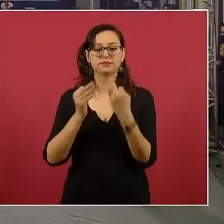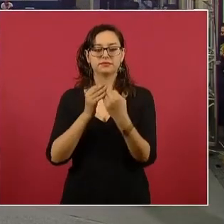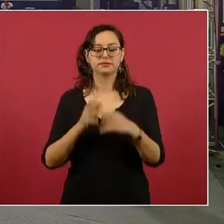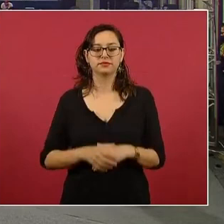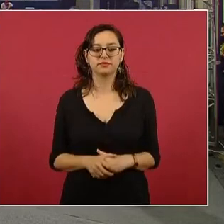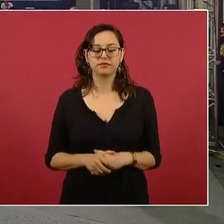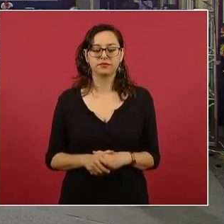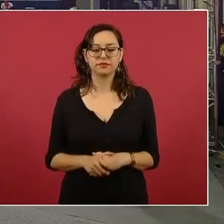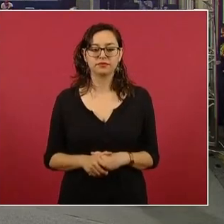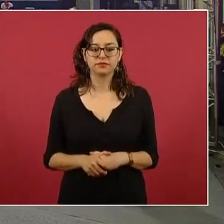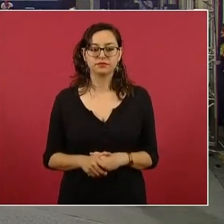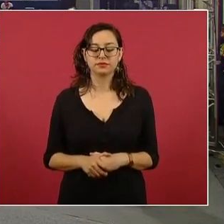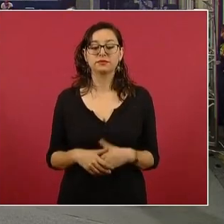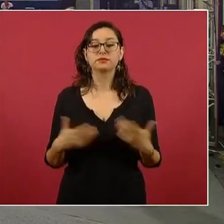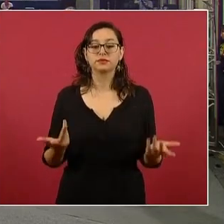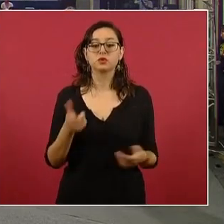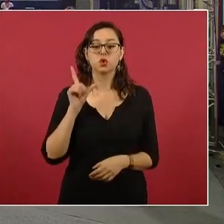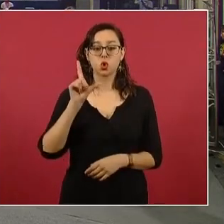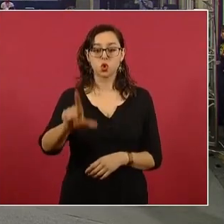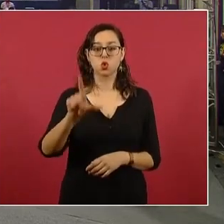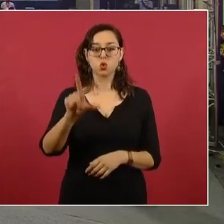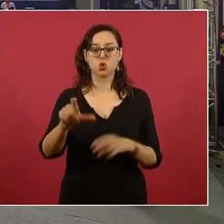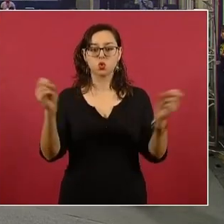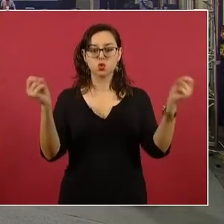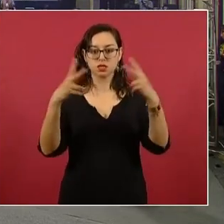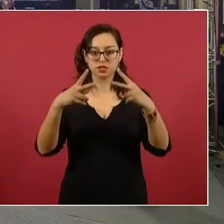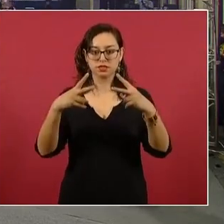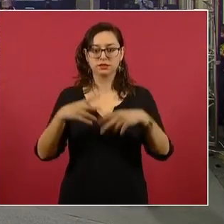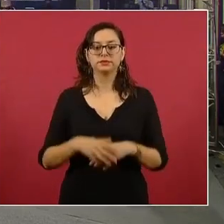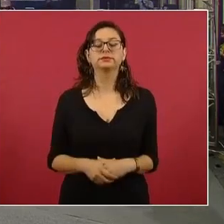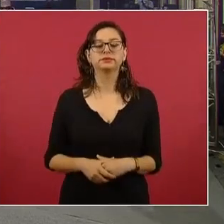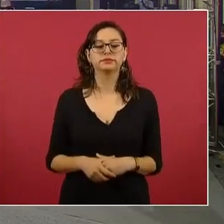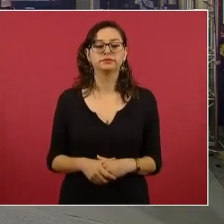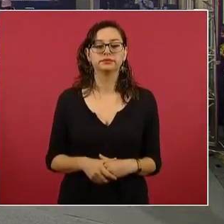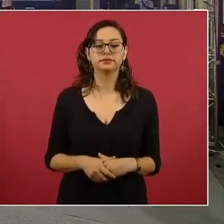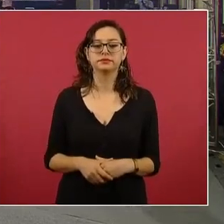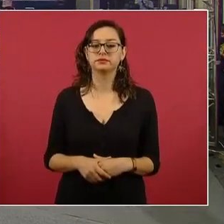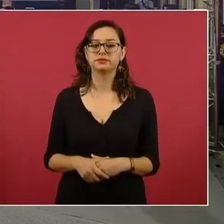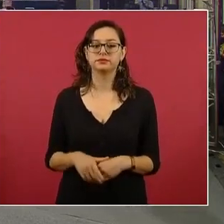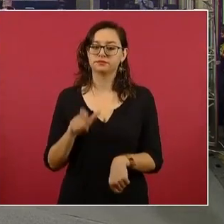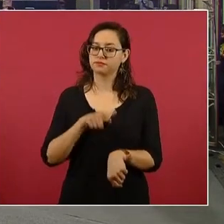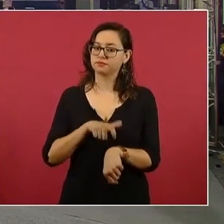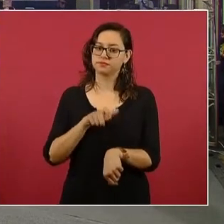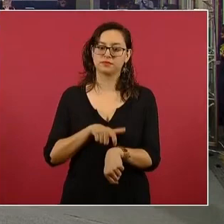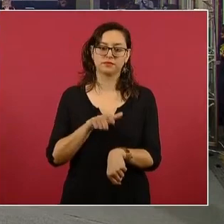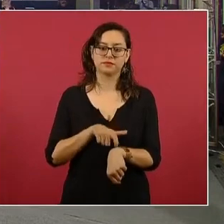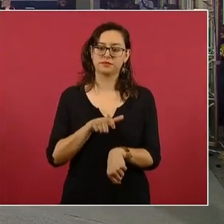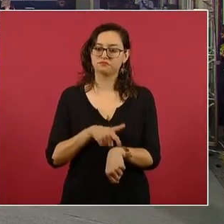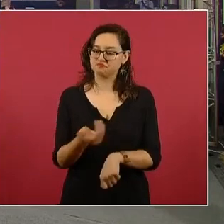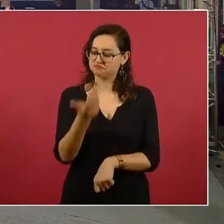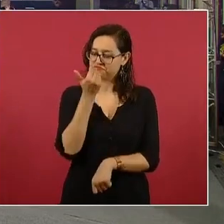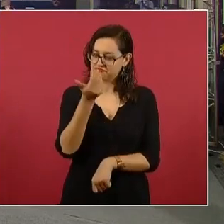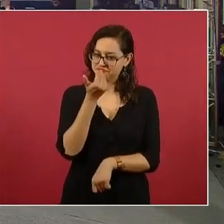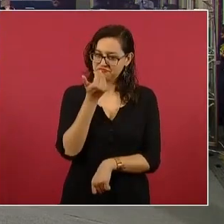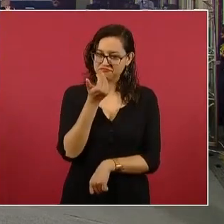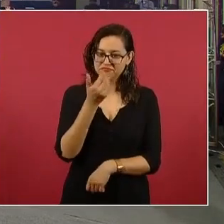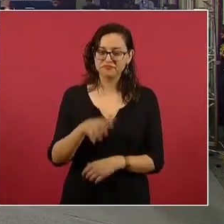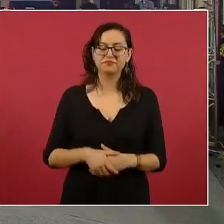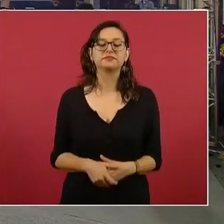Bueno, vamos a dejar a Hidalgo para el lunes. Ya es la hora del desayuno.